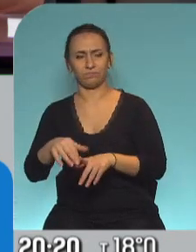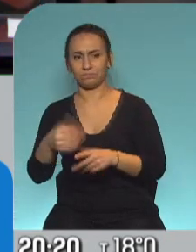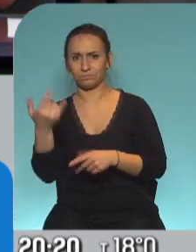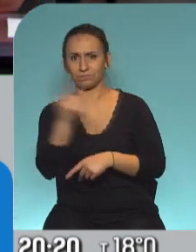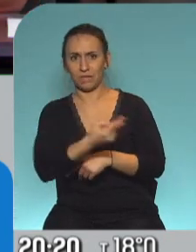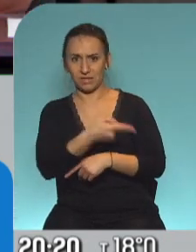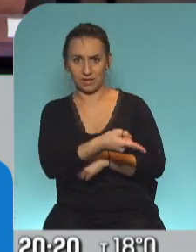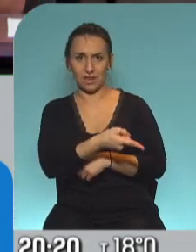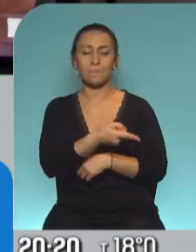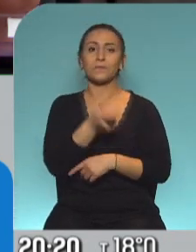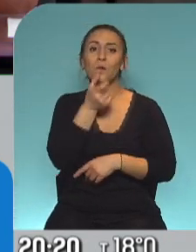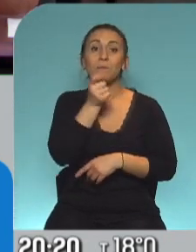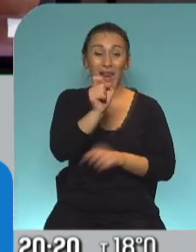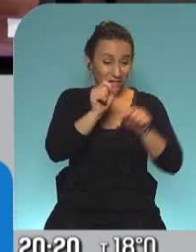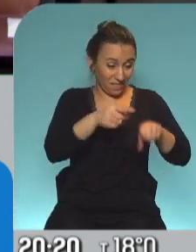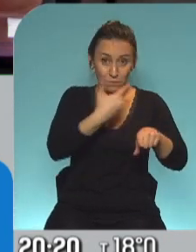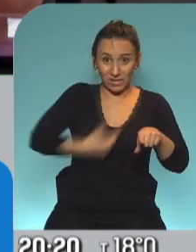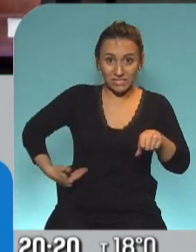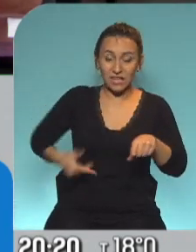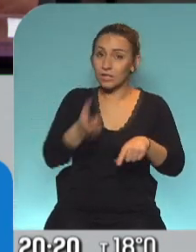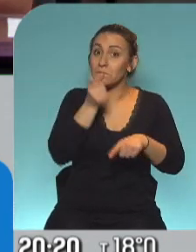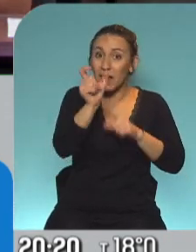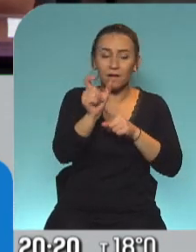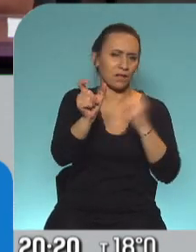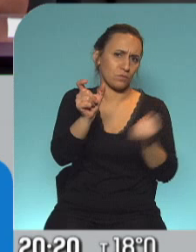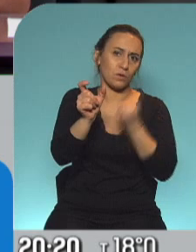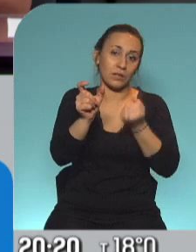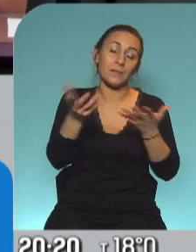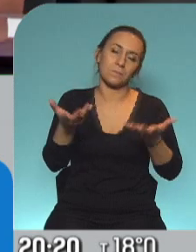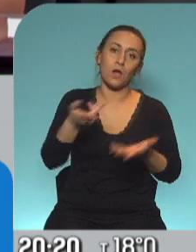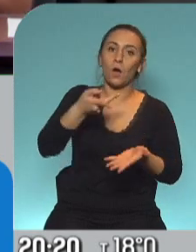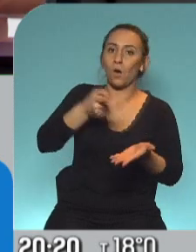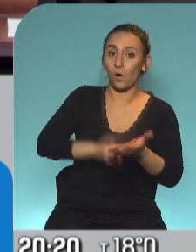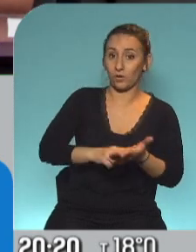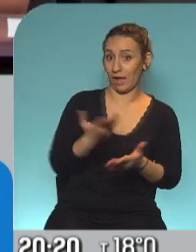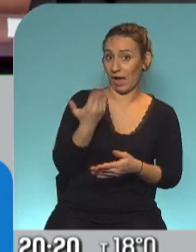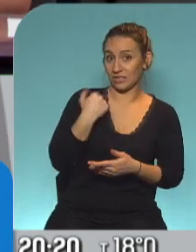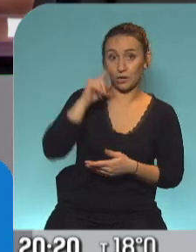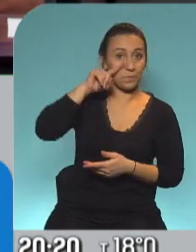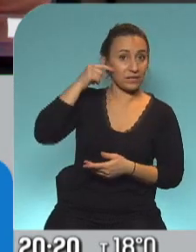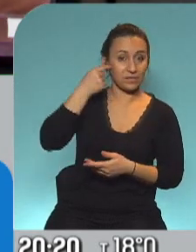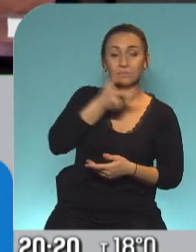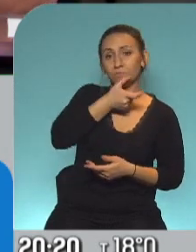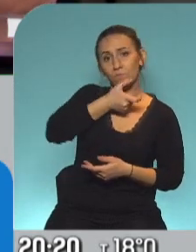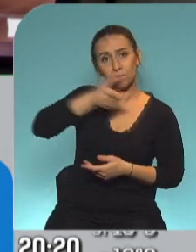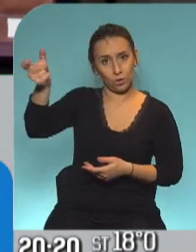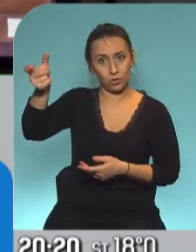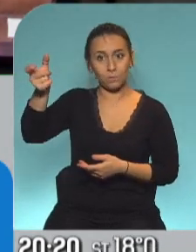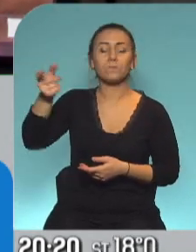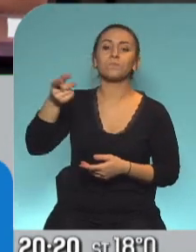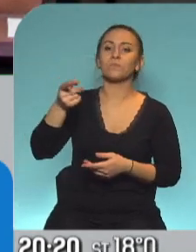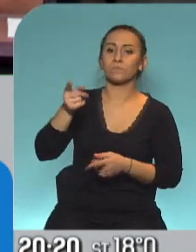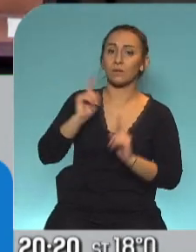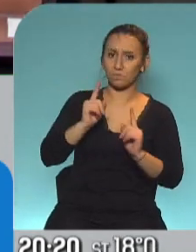la palabra presidencial tendría que tener otra importancia. Bueno, Alberto Fernández nuevamente ayer le contesta a Macri, ratifica lo